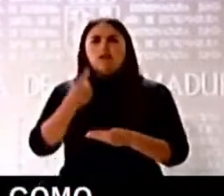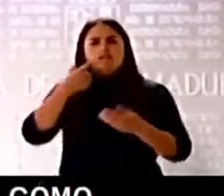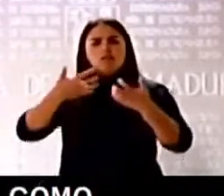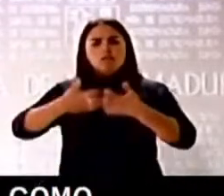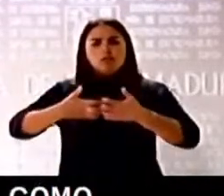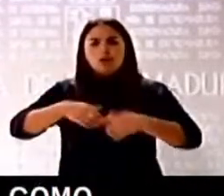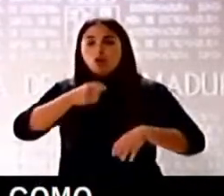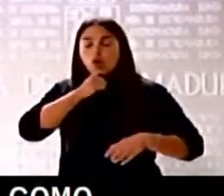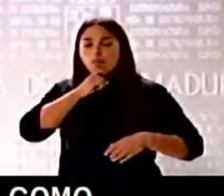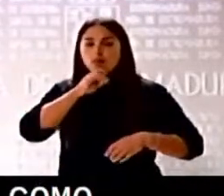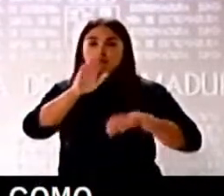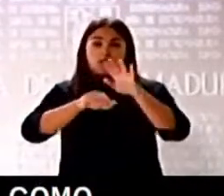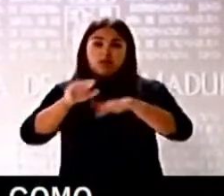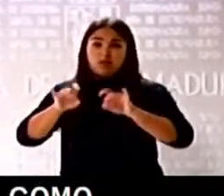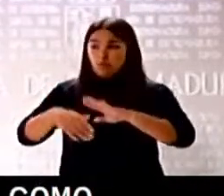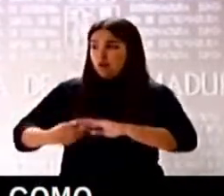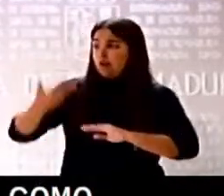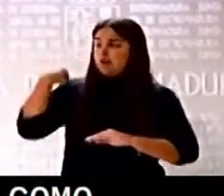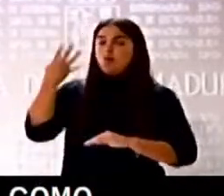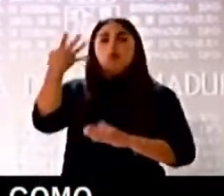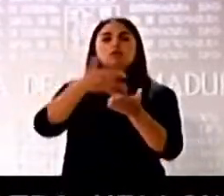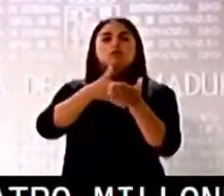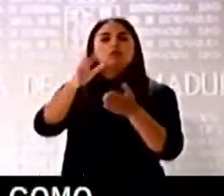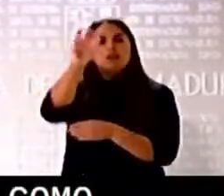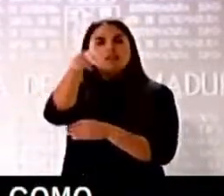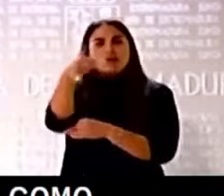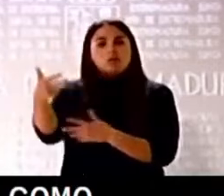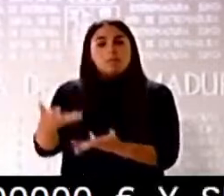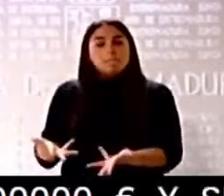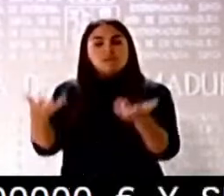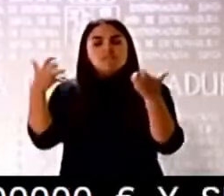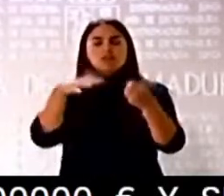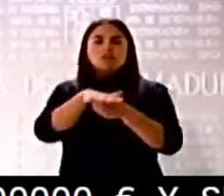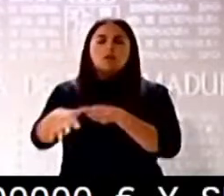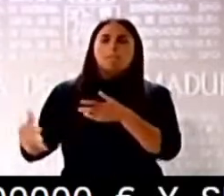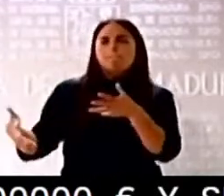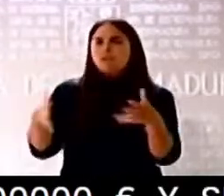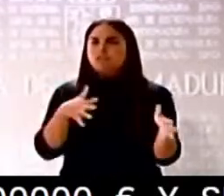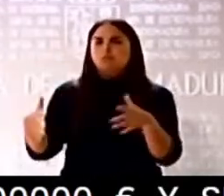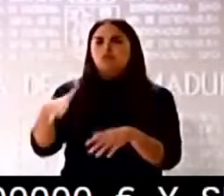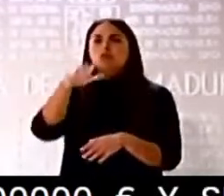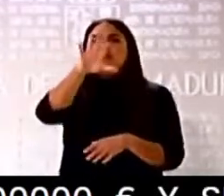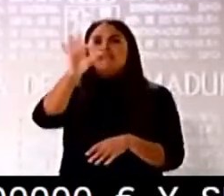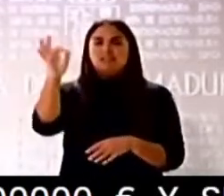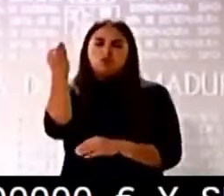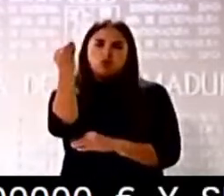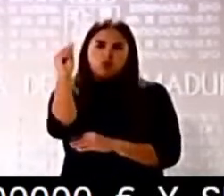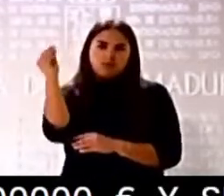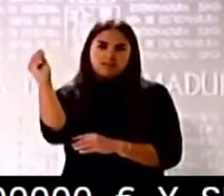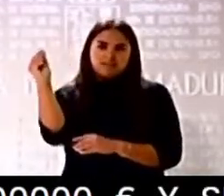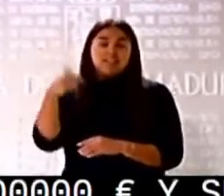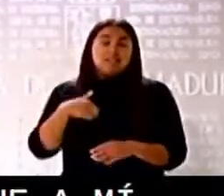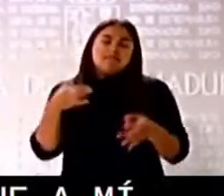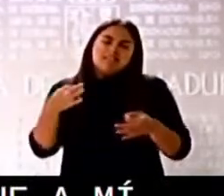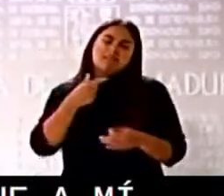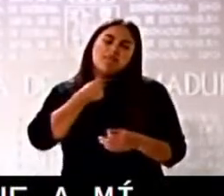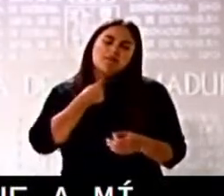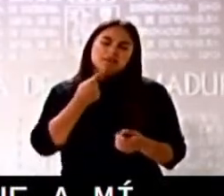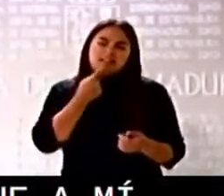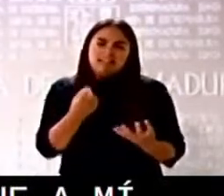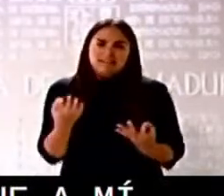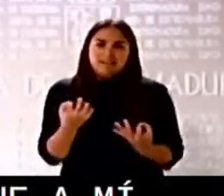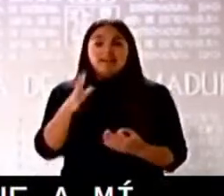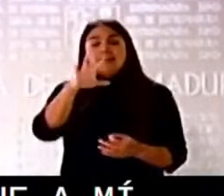en la convocatoria anterior? 4 millones de euros y se beneficiaron alrededor de 500 jóvenes, que a mí siempre me gusta decir que